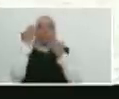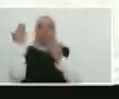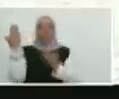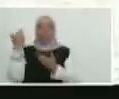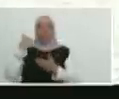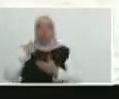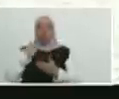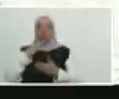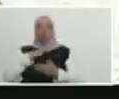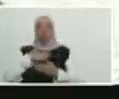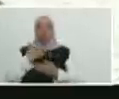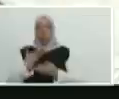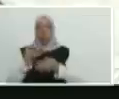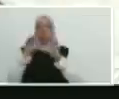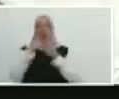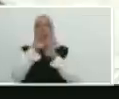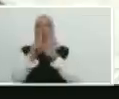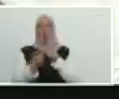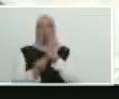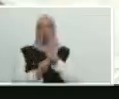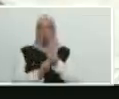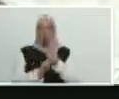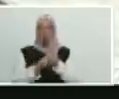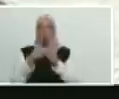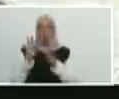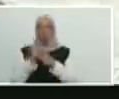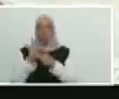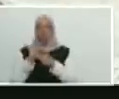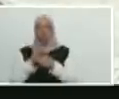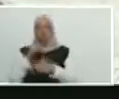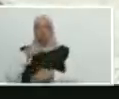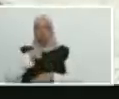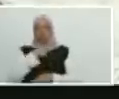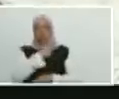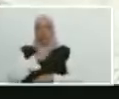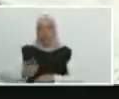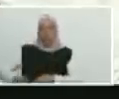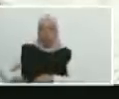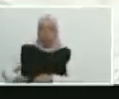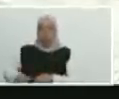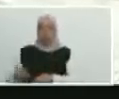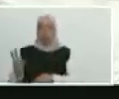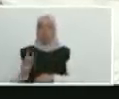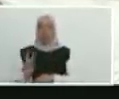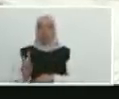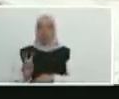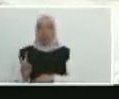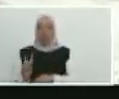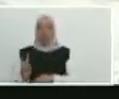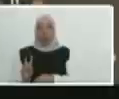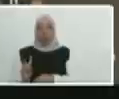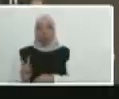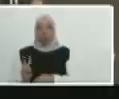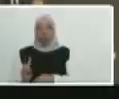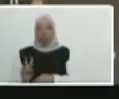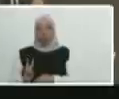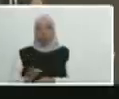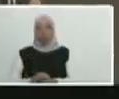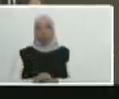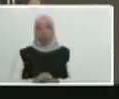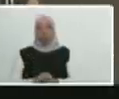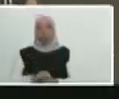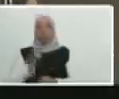de mis facultades constitucionales, como presidente de la República Bolivariana de Venezuela